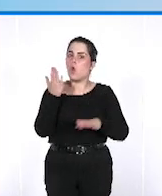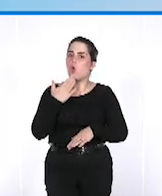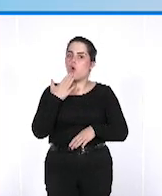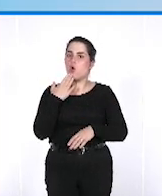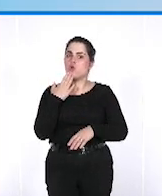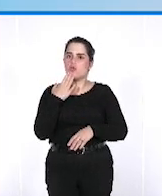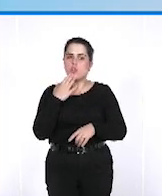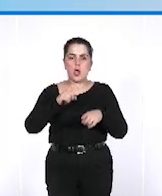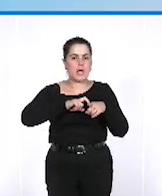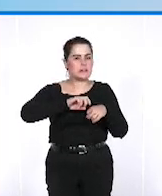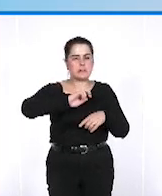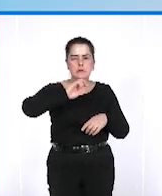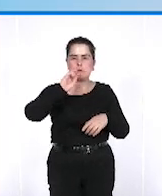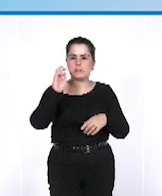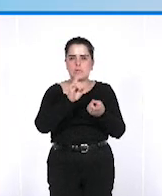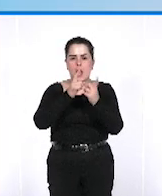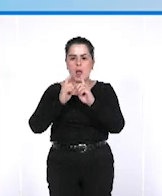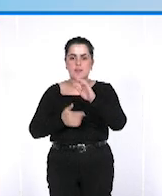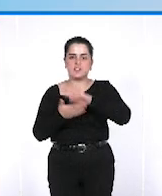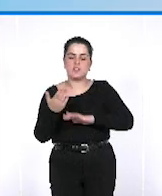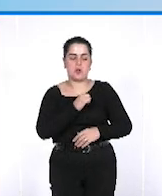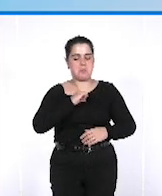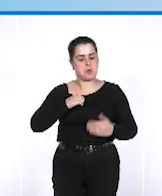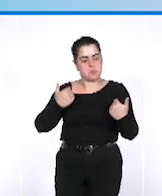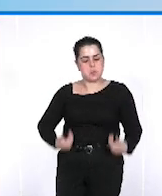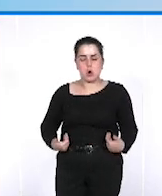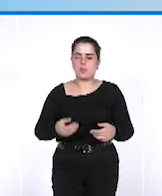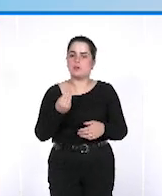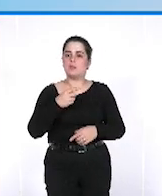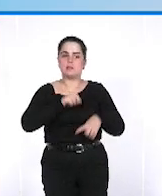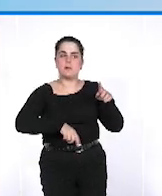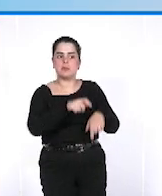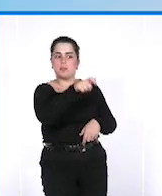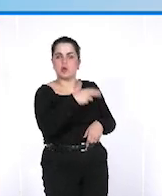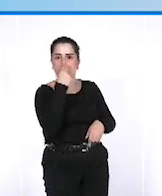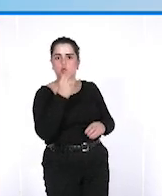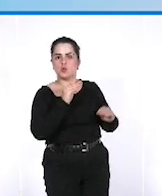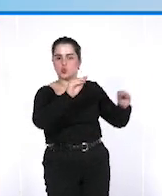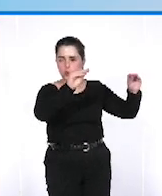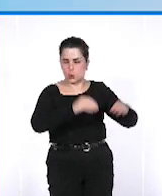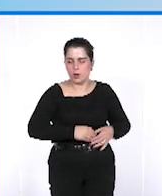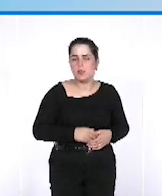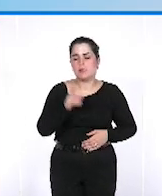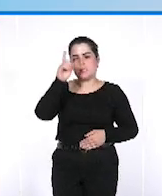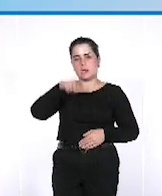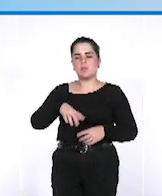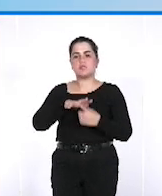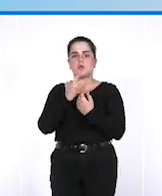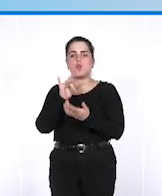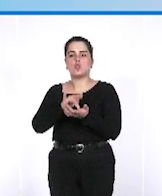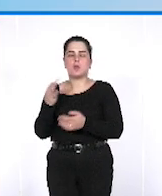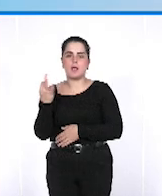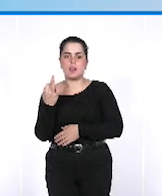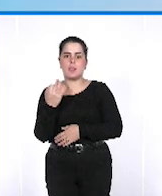variado significativamente se hacen de manera más individual respondiendo a los intereses de la persona y ha aumentado también en algunos casos el uso de